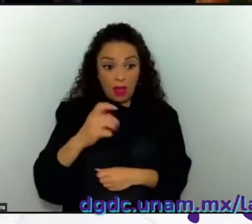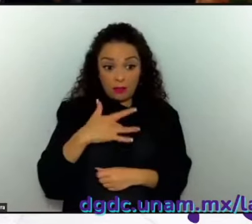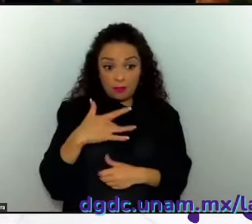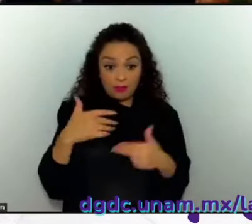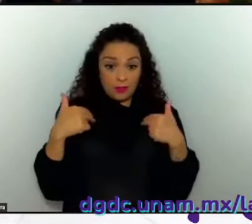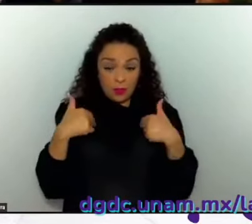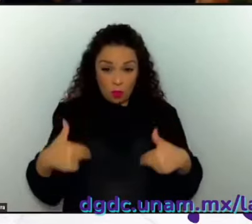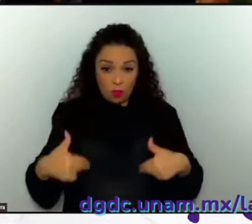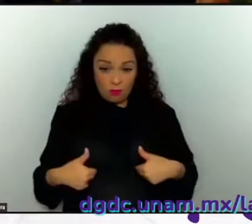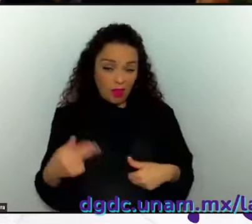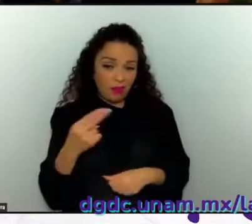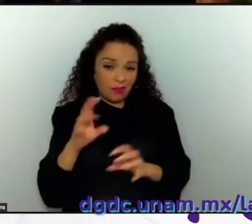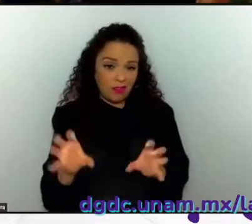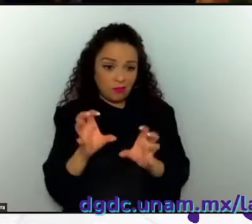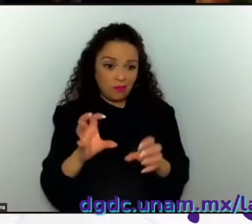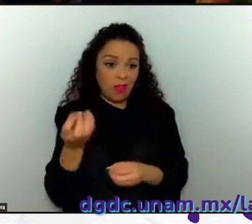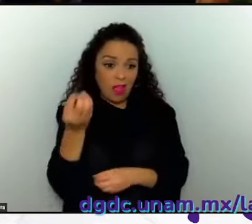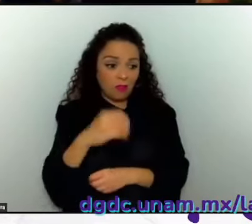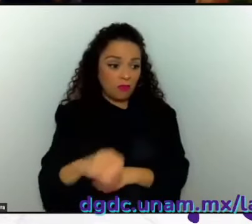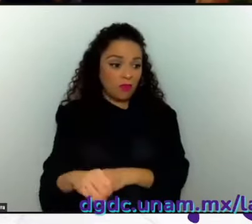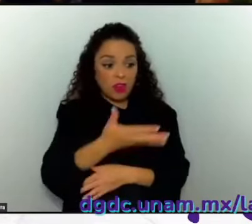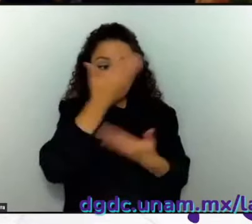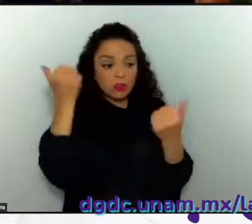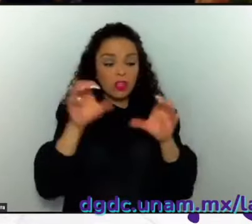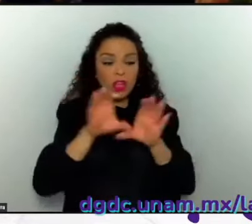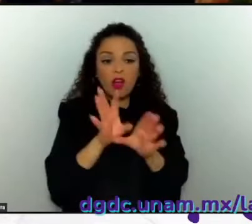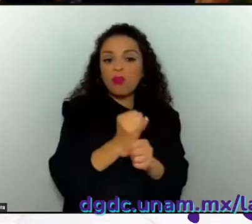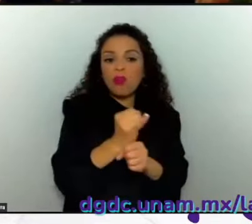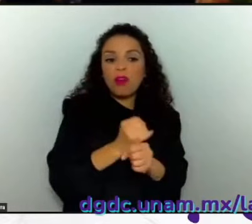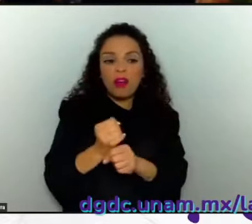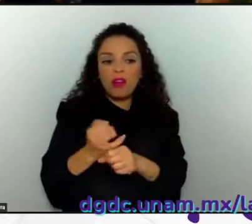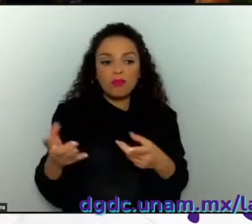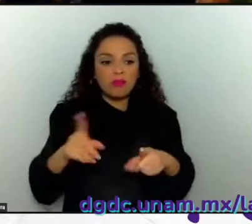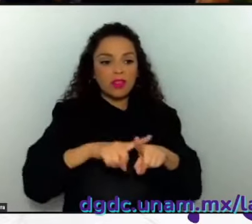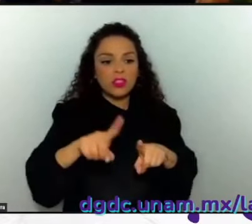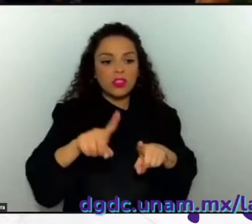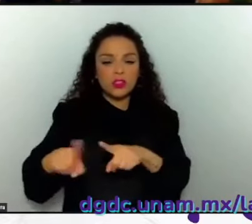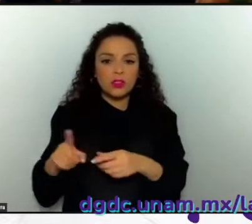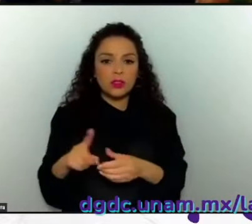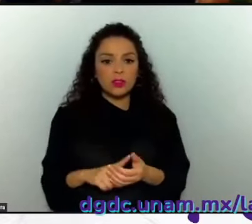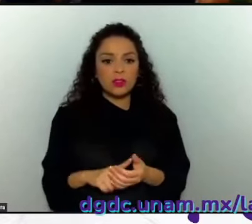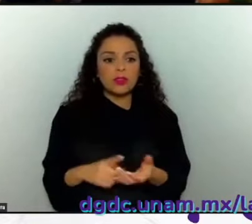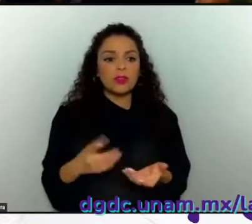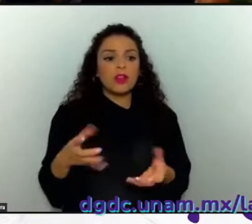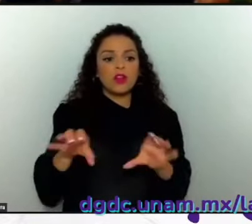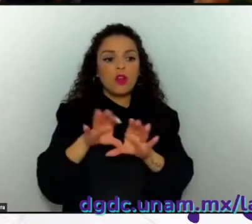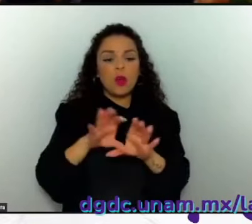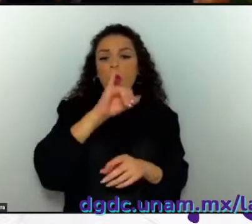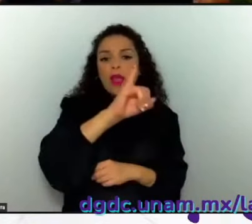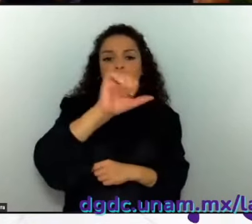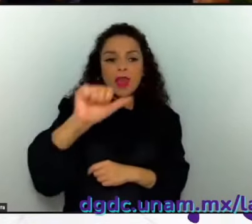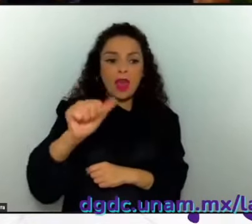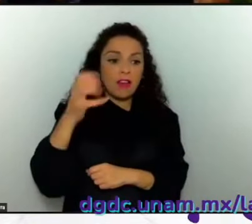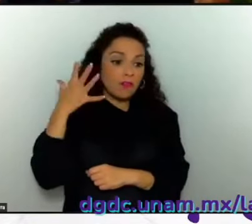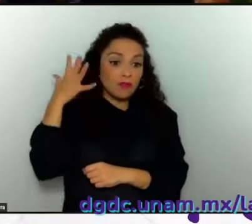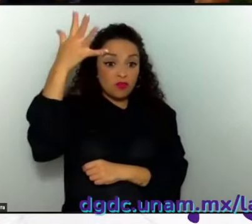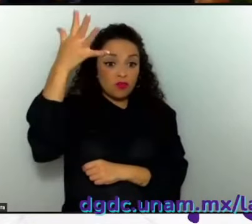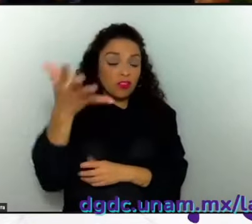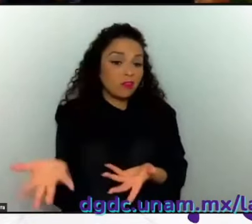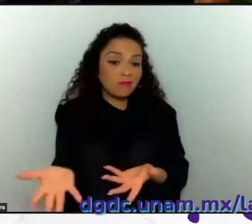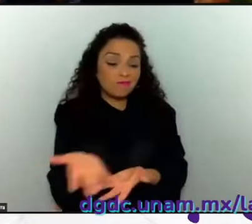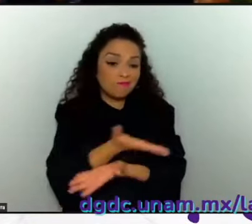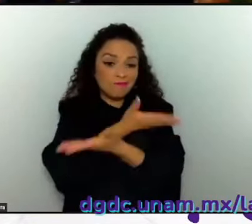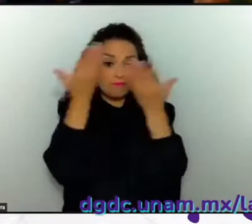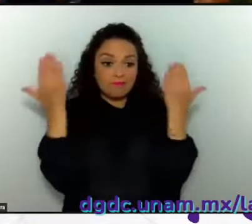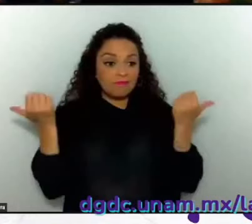Una computadora no va a saber qué investigar, ni cómo, ni por dónde, porque te va a ayudar a hacer las cosas más rápido. inteligencia artificial en un futuro, no lo sé. Ahorita no sabemos